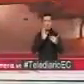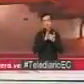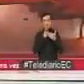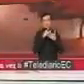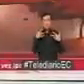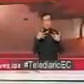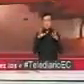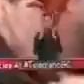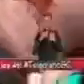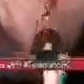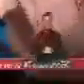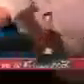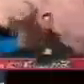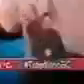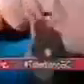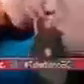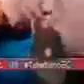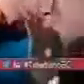contra.